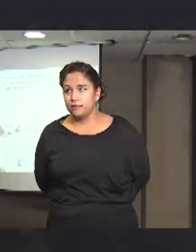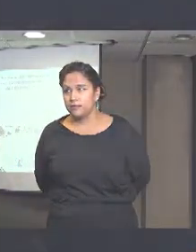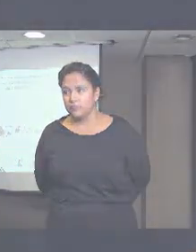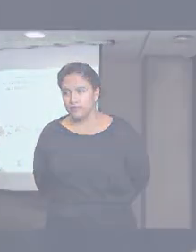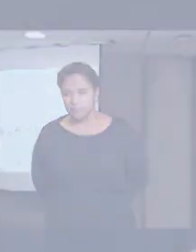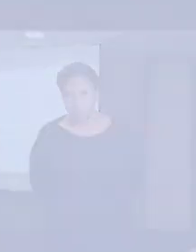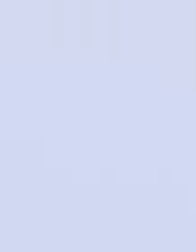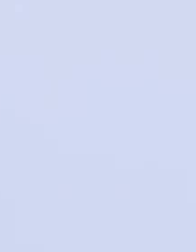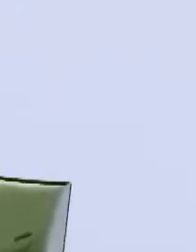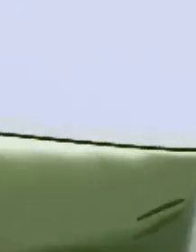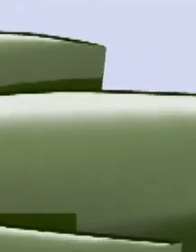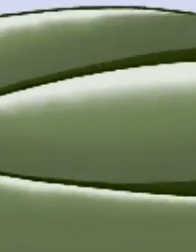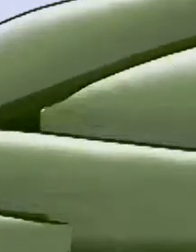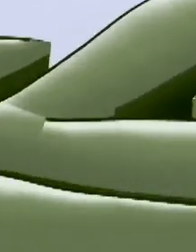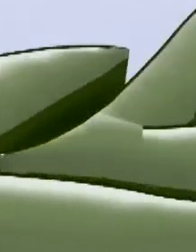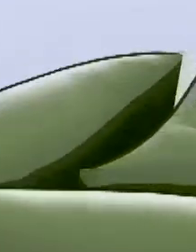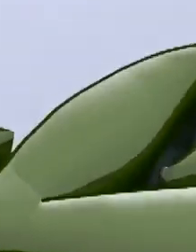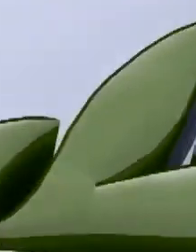Gracias.